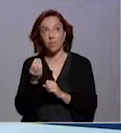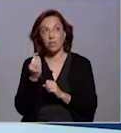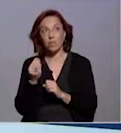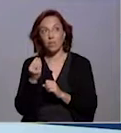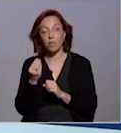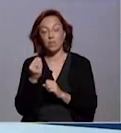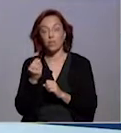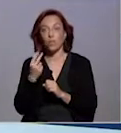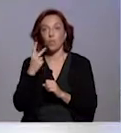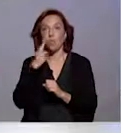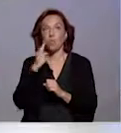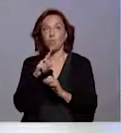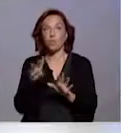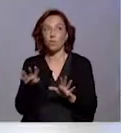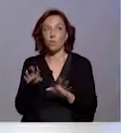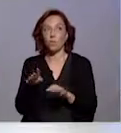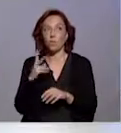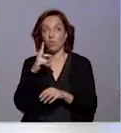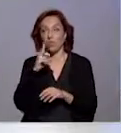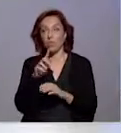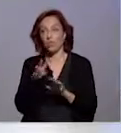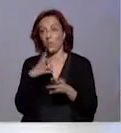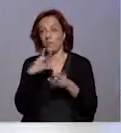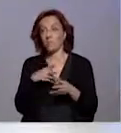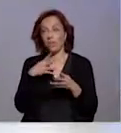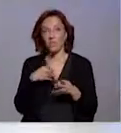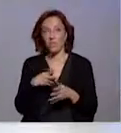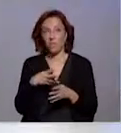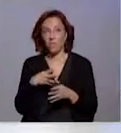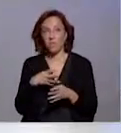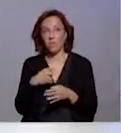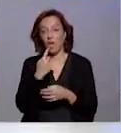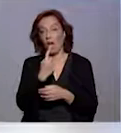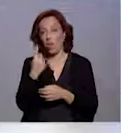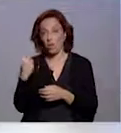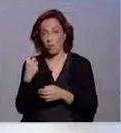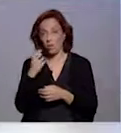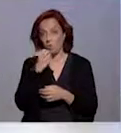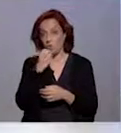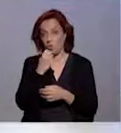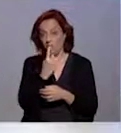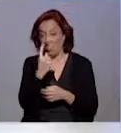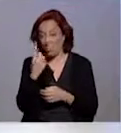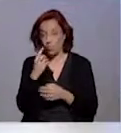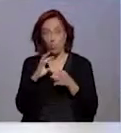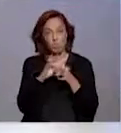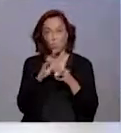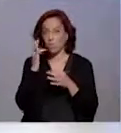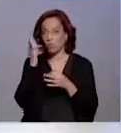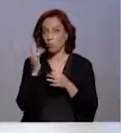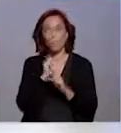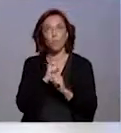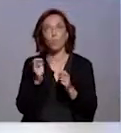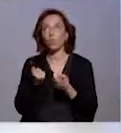2019 es un 2019 desafiante en donde cada uno de nosotros depende de nuestro futuro no tenemos que